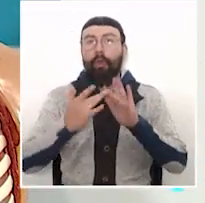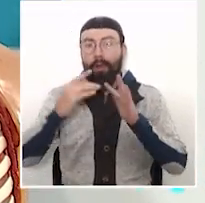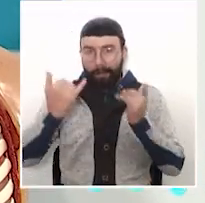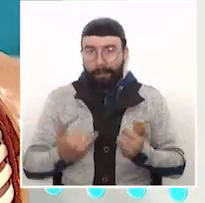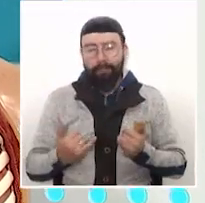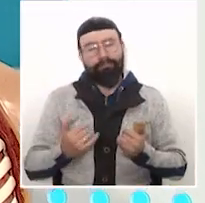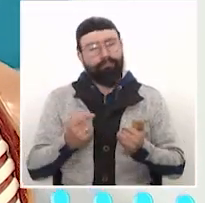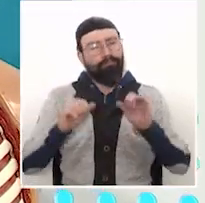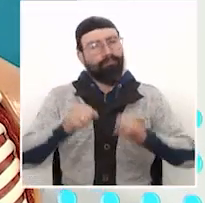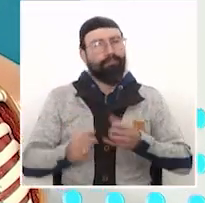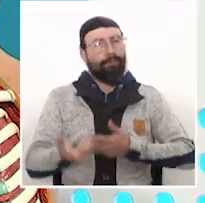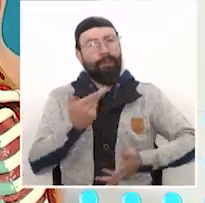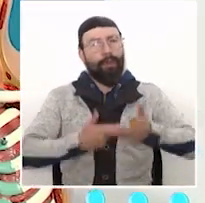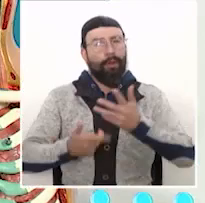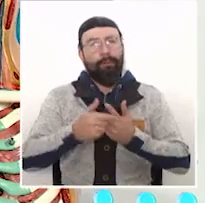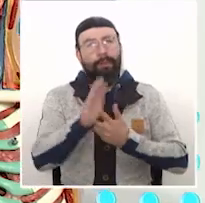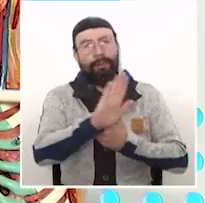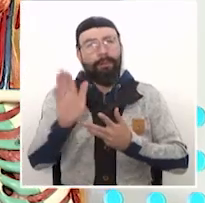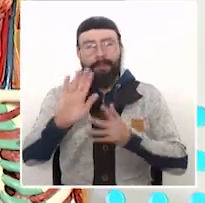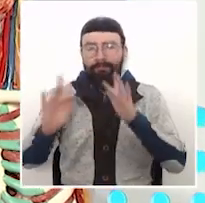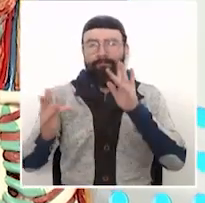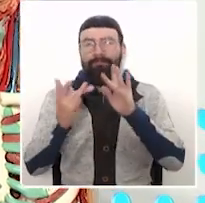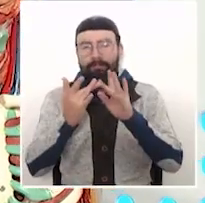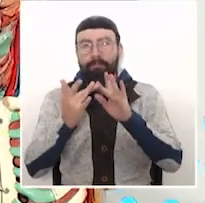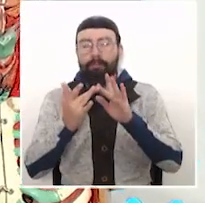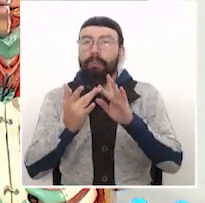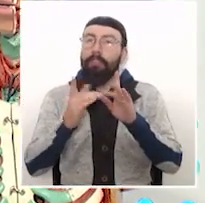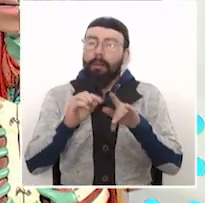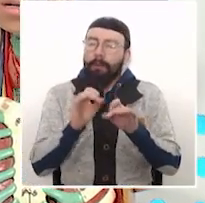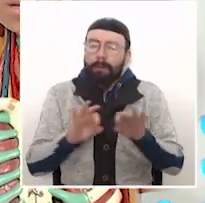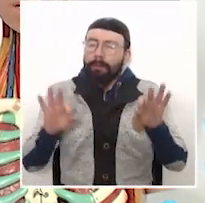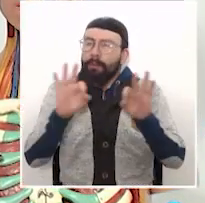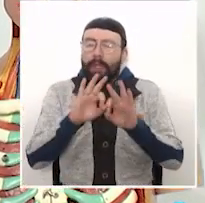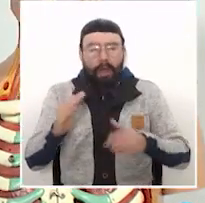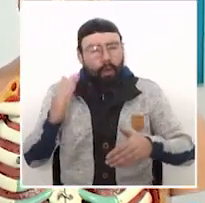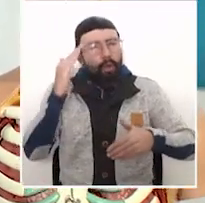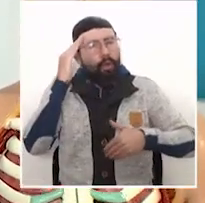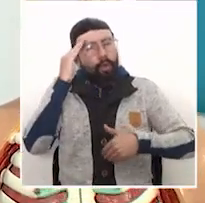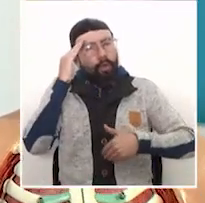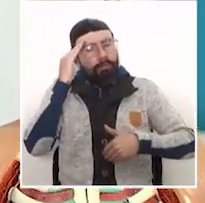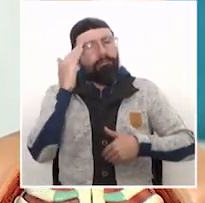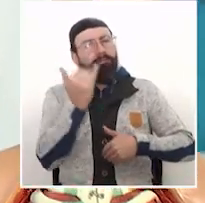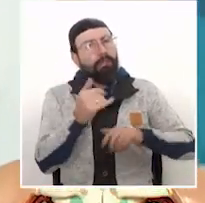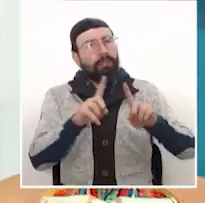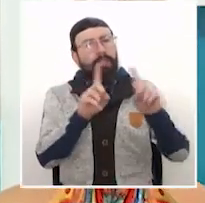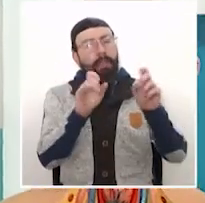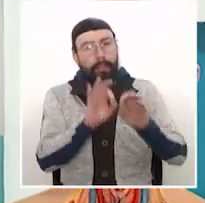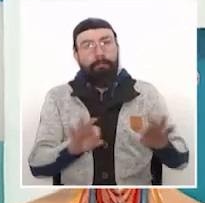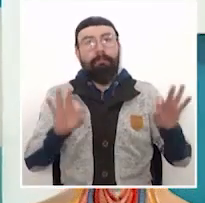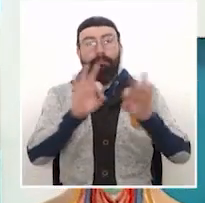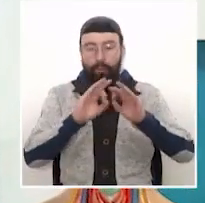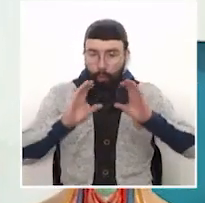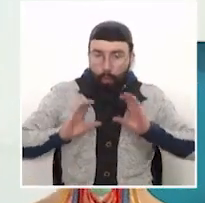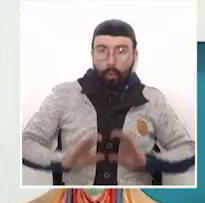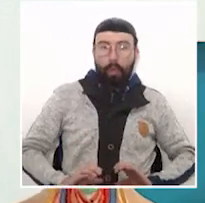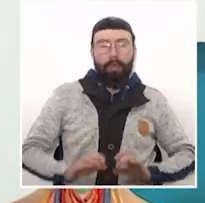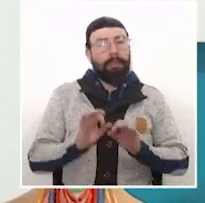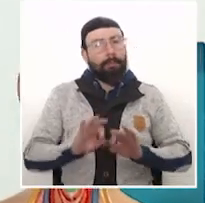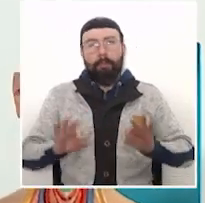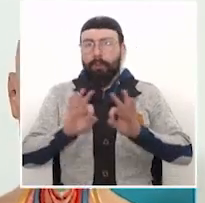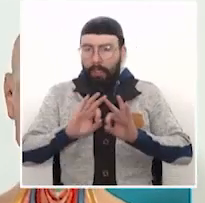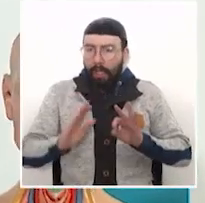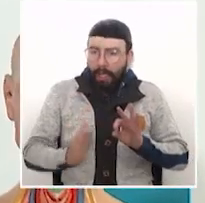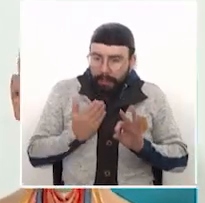estar compartiendo hoy con ustedes y concientizándonos un poco acerca de la importancia de nuestro cuerpo, nuestro ser